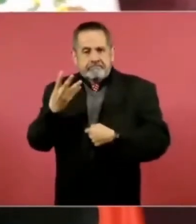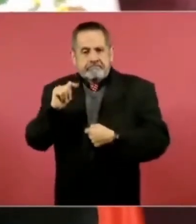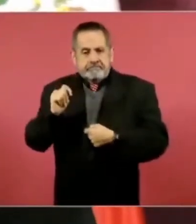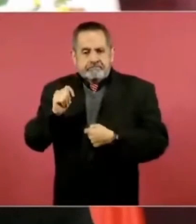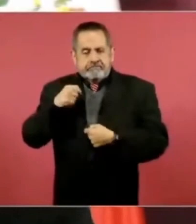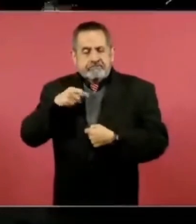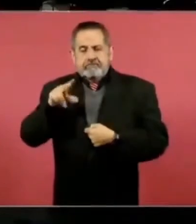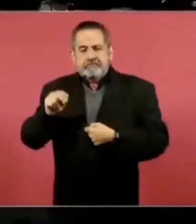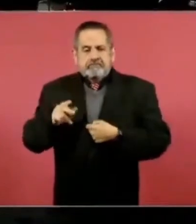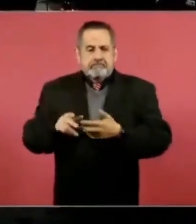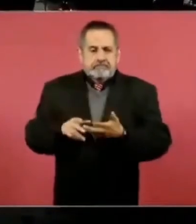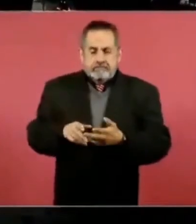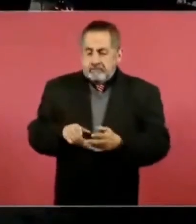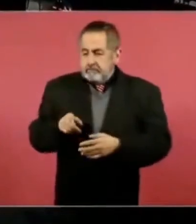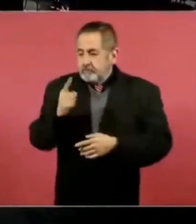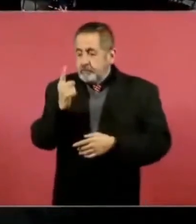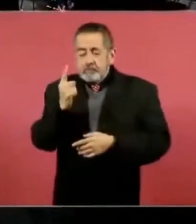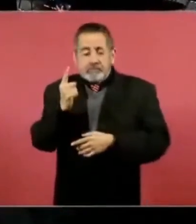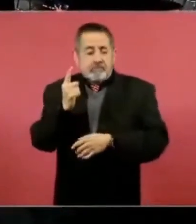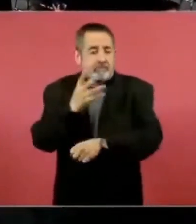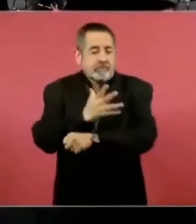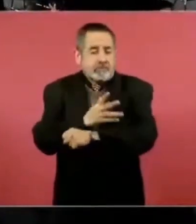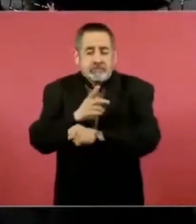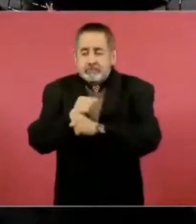Y un acto de deshonestidad.